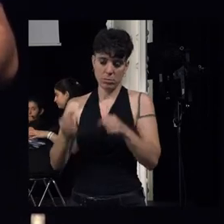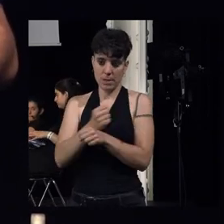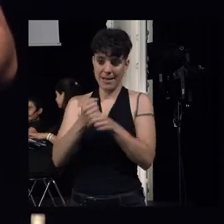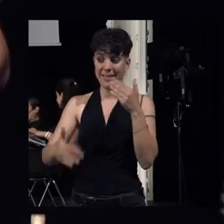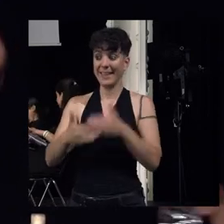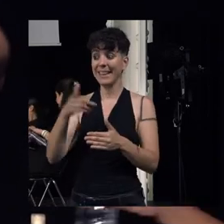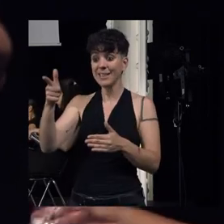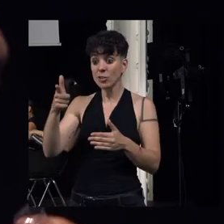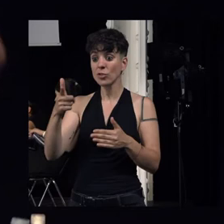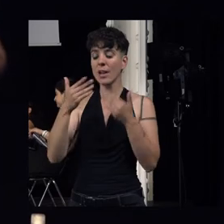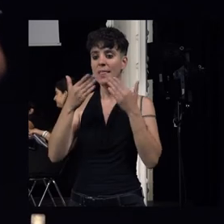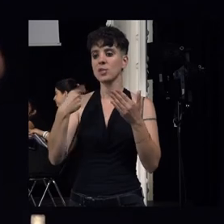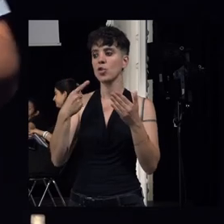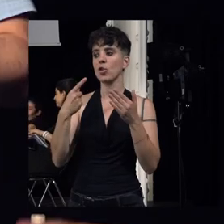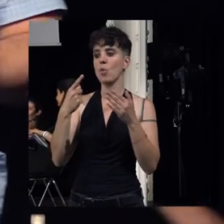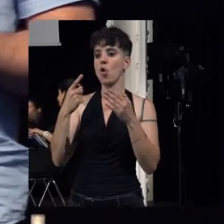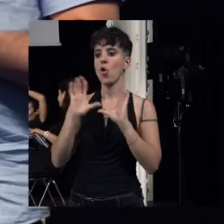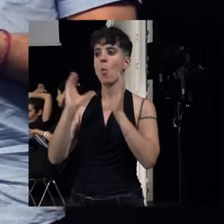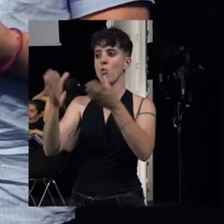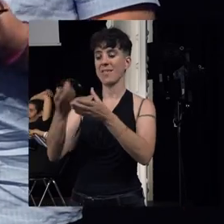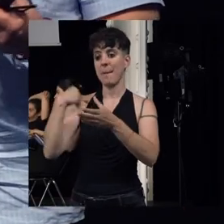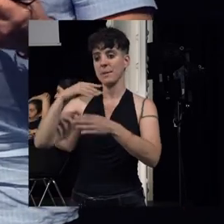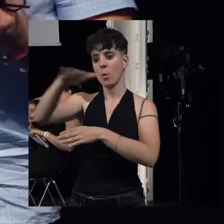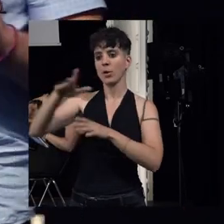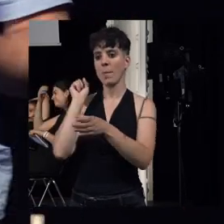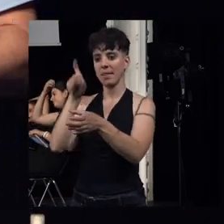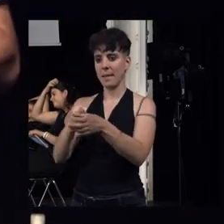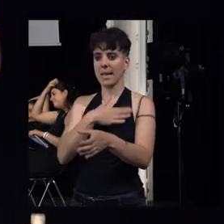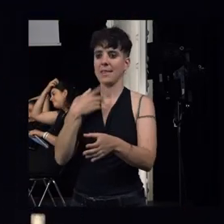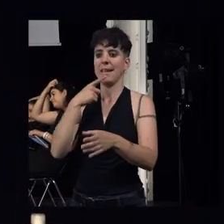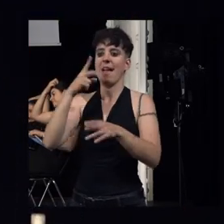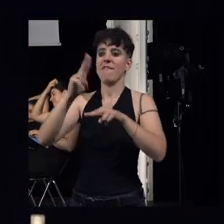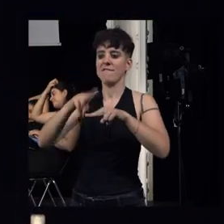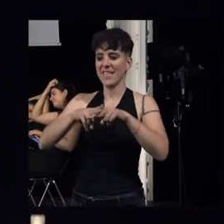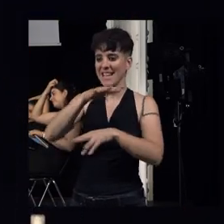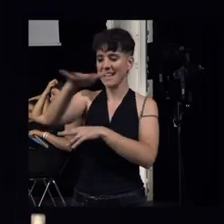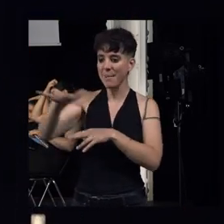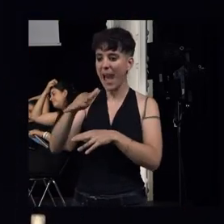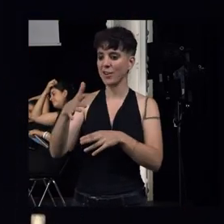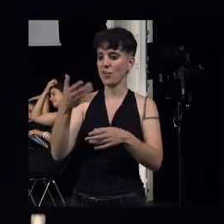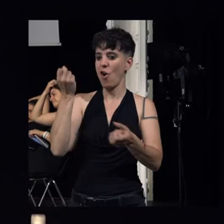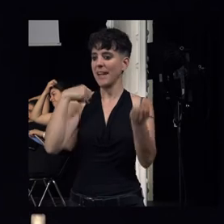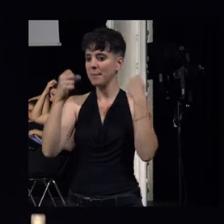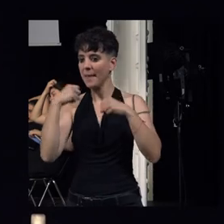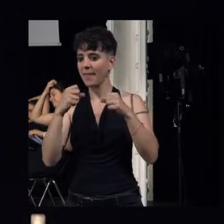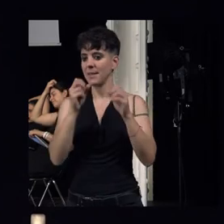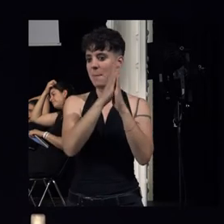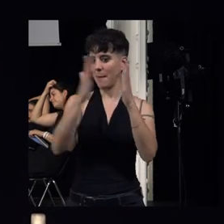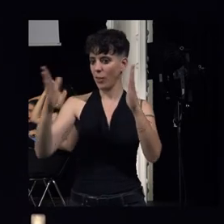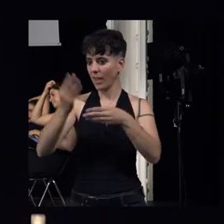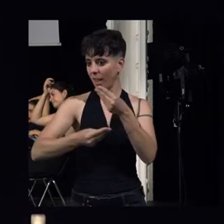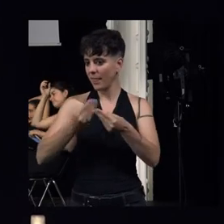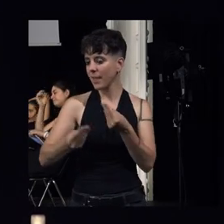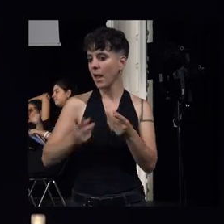Pastor. Entonces participábamos en las fiestas del barrio, participábamos en actividades que hacía la biblioteca, y